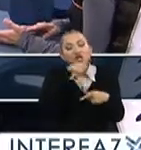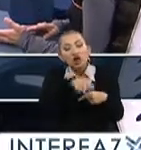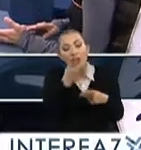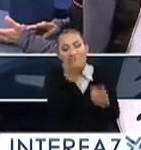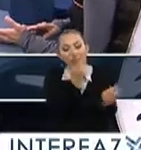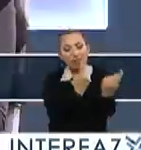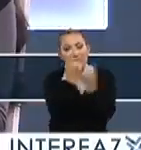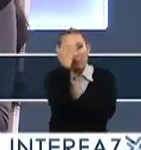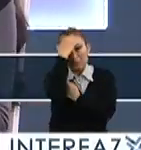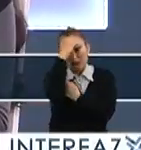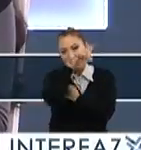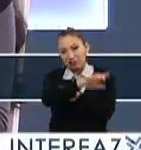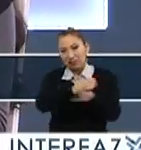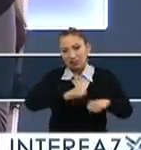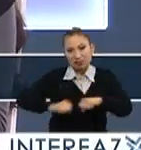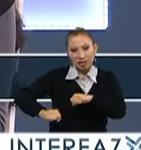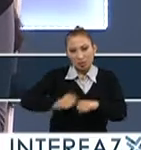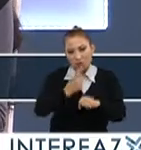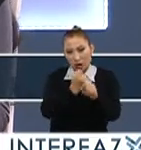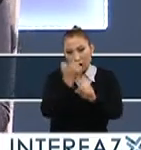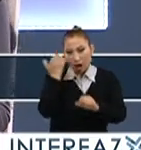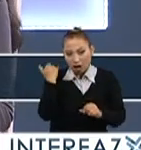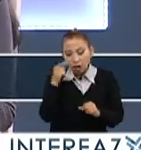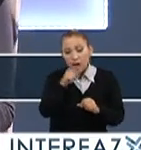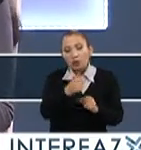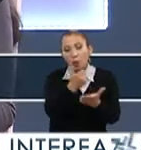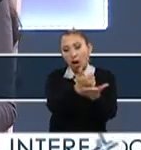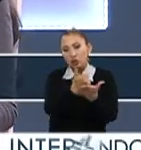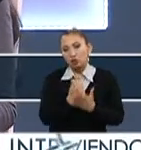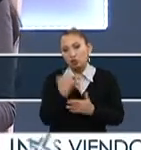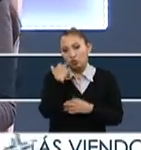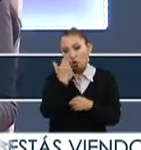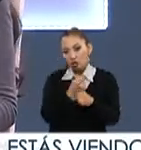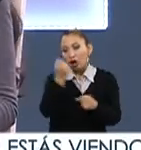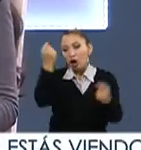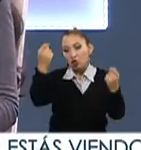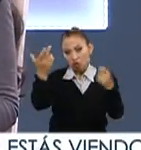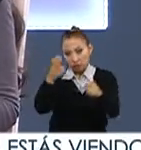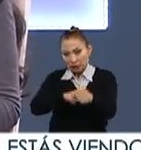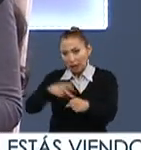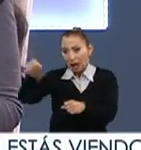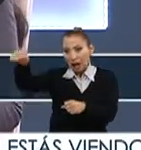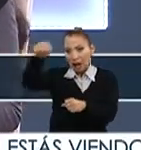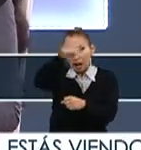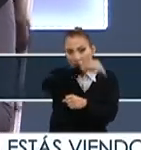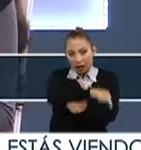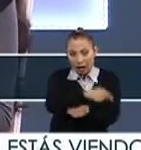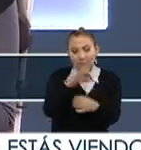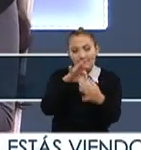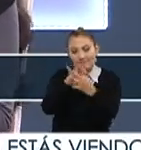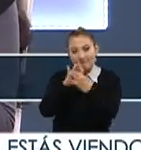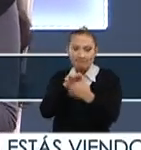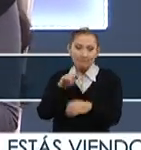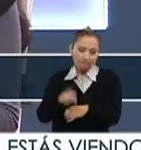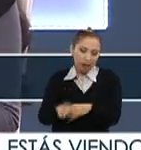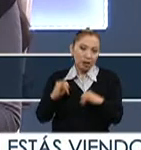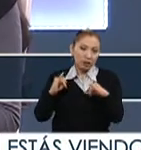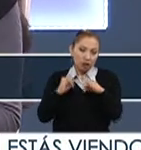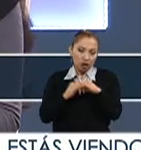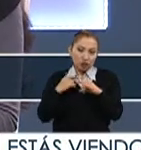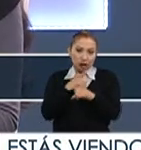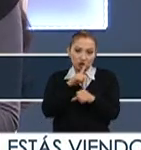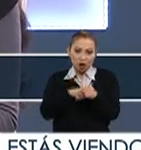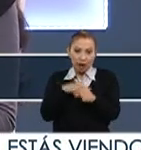el sismo del año pasado. Es una colaboración entre varios hospitales, incluidos